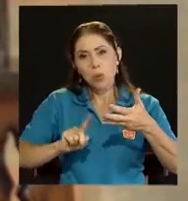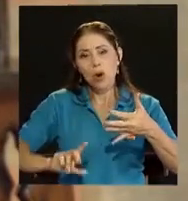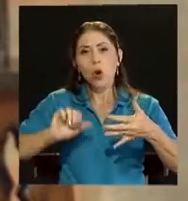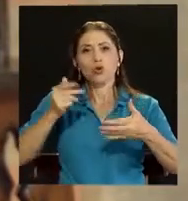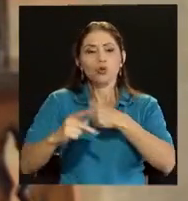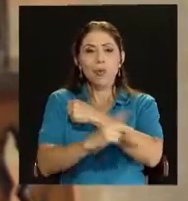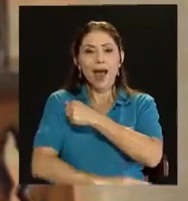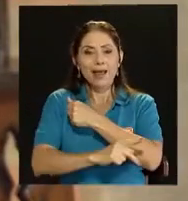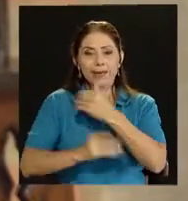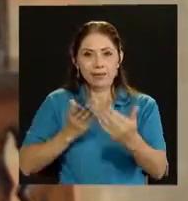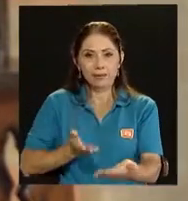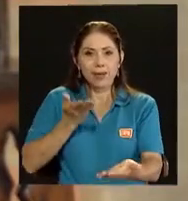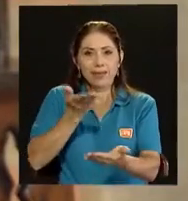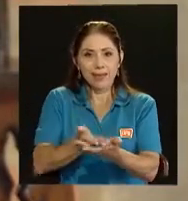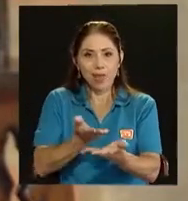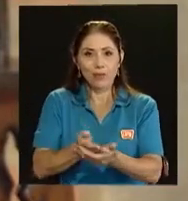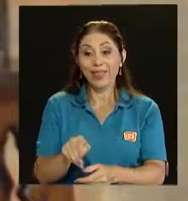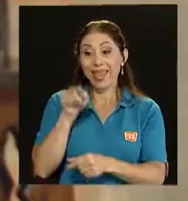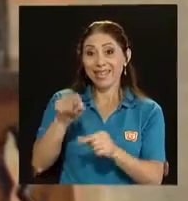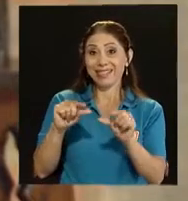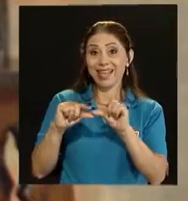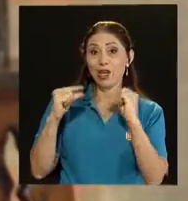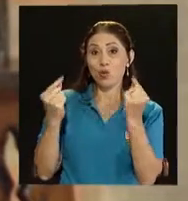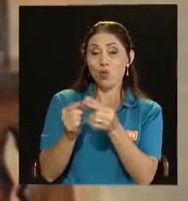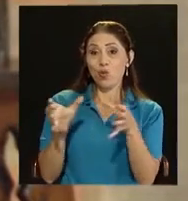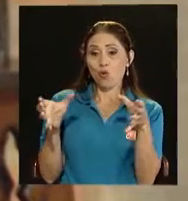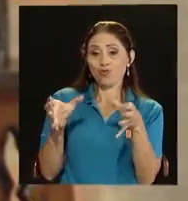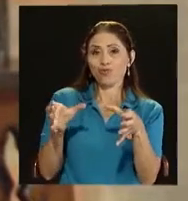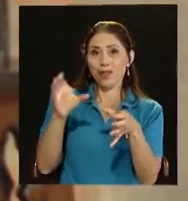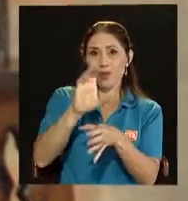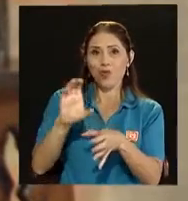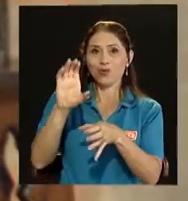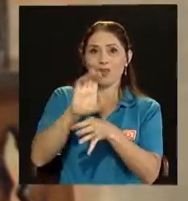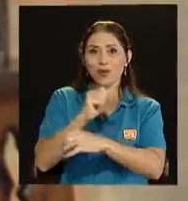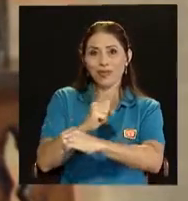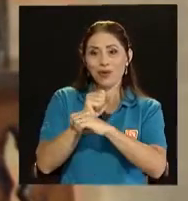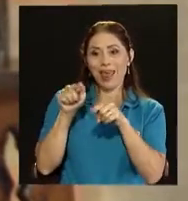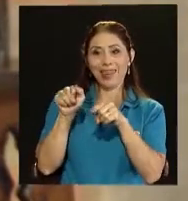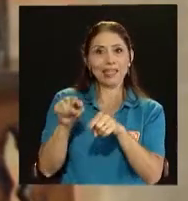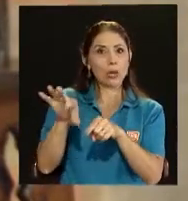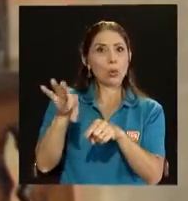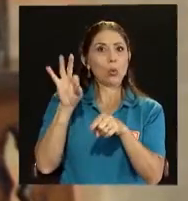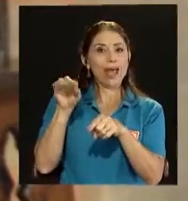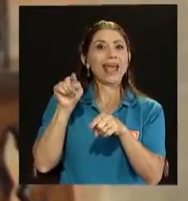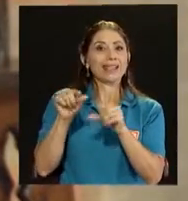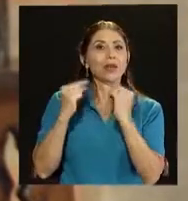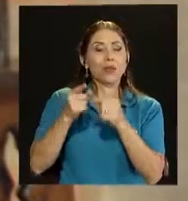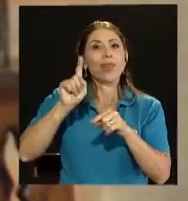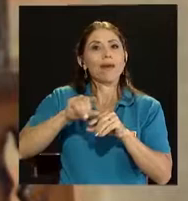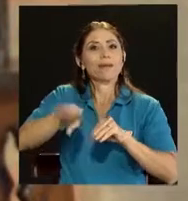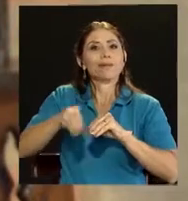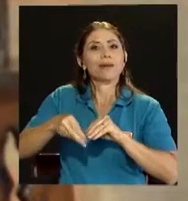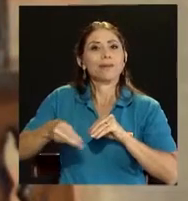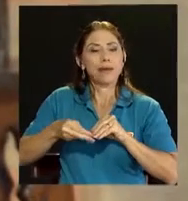planteado, de que ese grupo selecto y de gran poder dentro de Naciones Unidas se amplíe, y